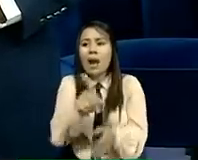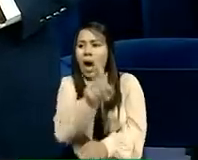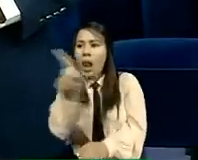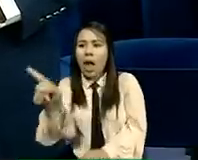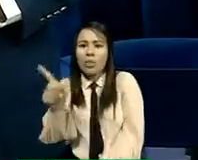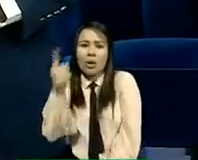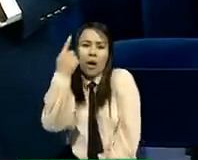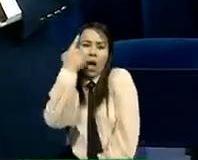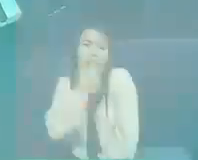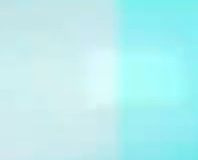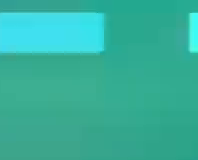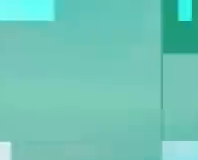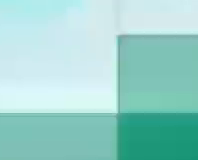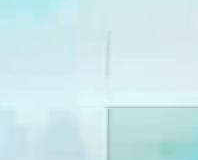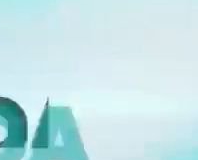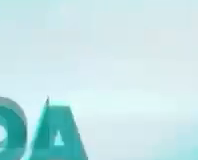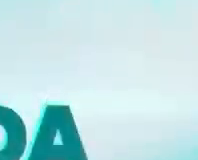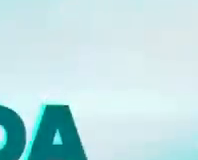Veamos.